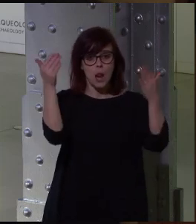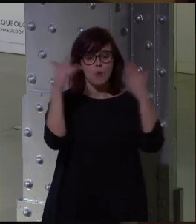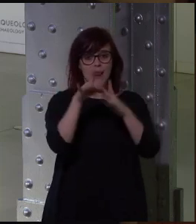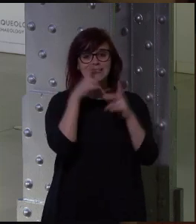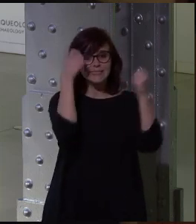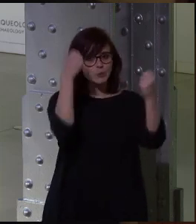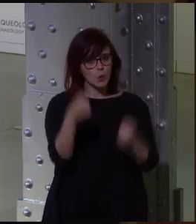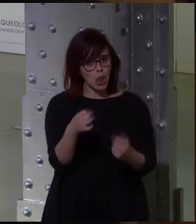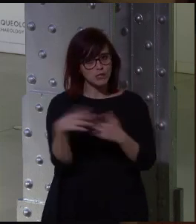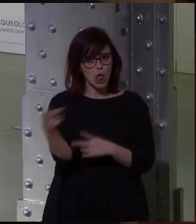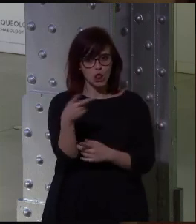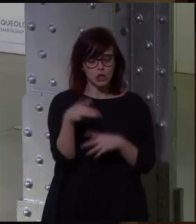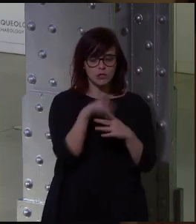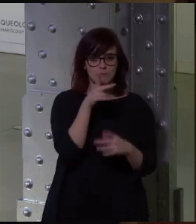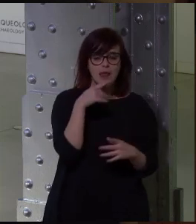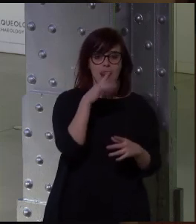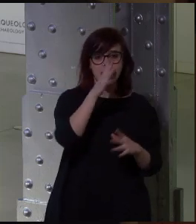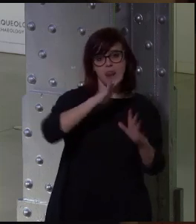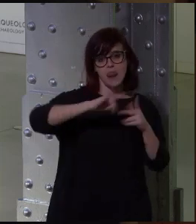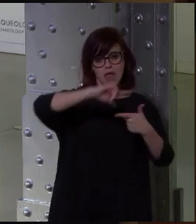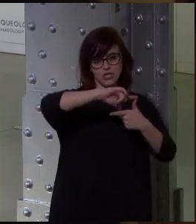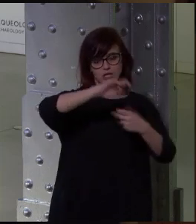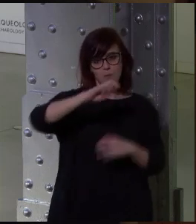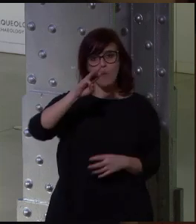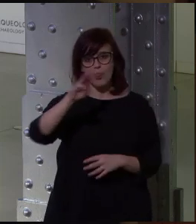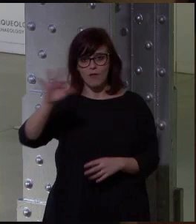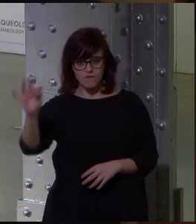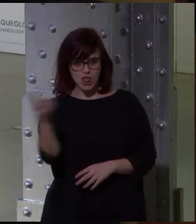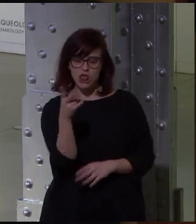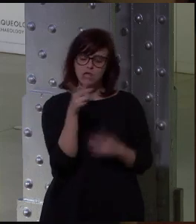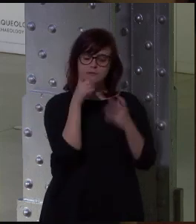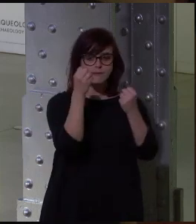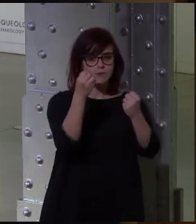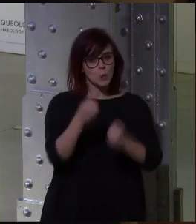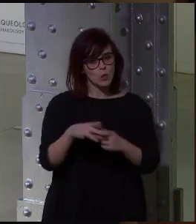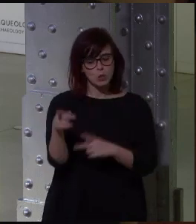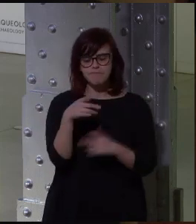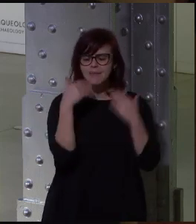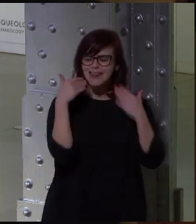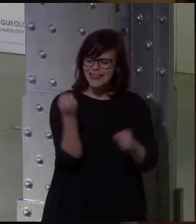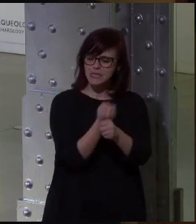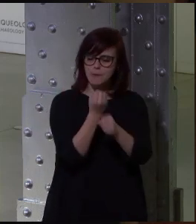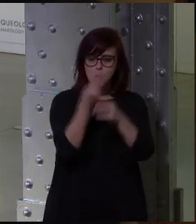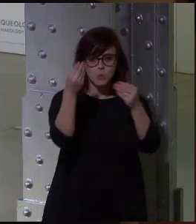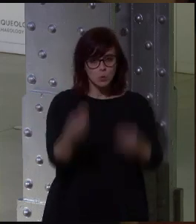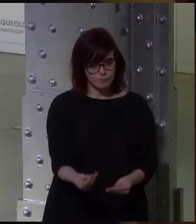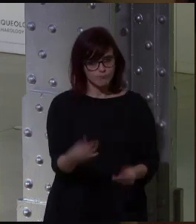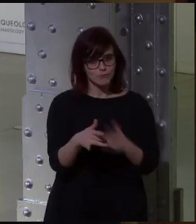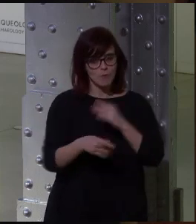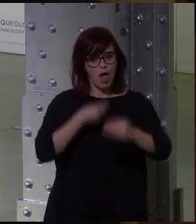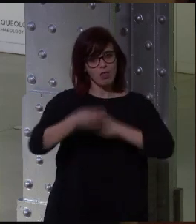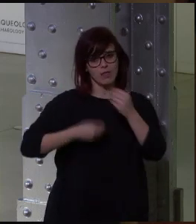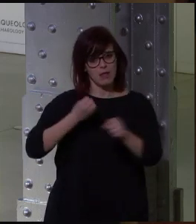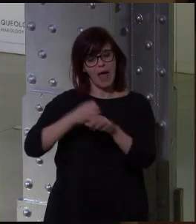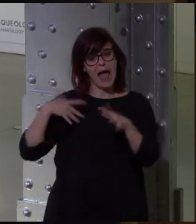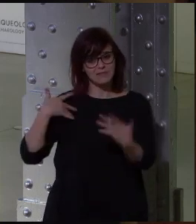dos instituciones que representáis, tanto a National Geographic como a WWF, por el trabajo impecable que venís